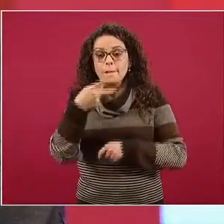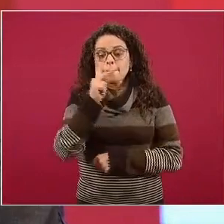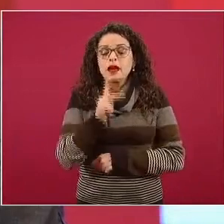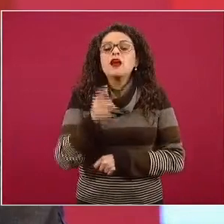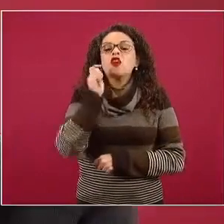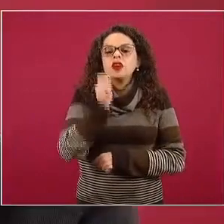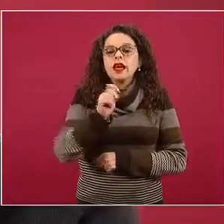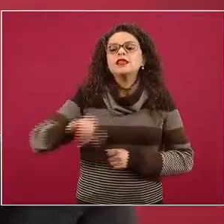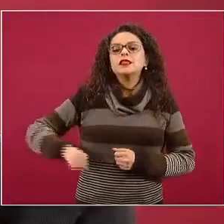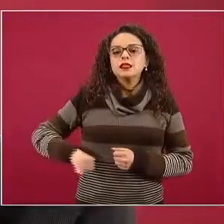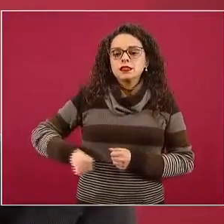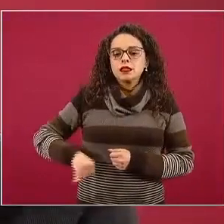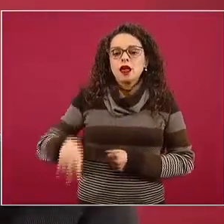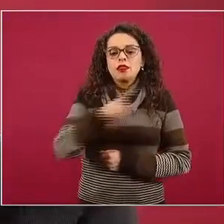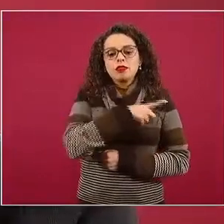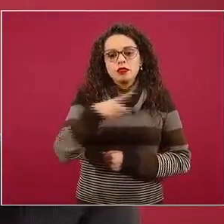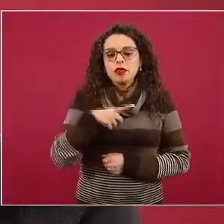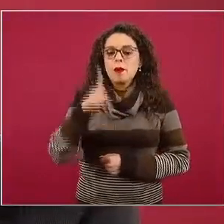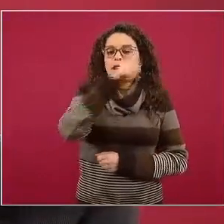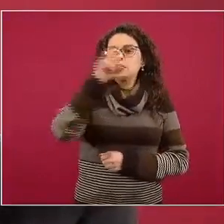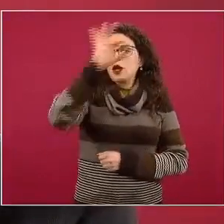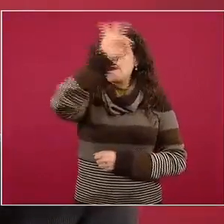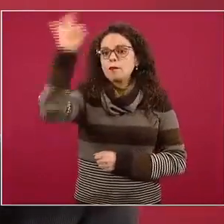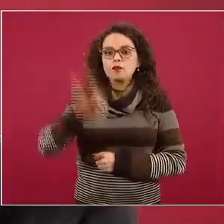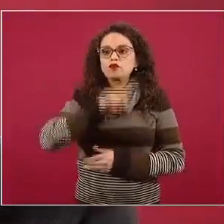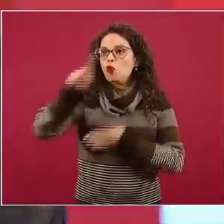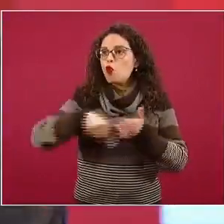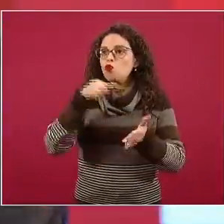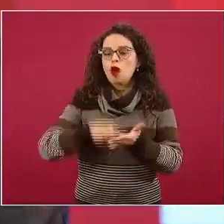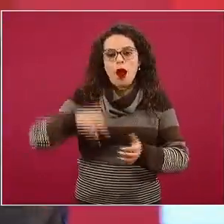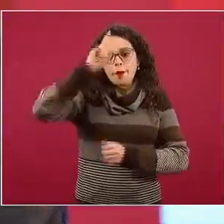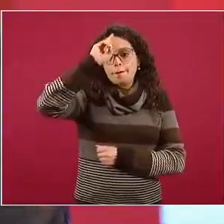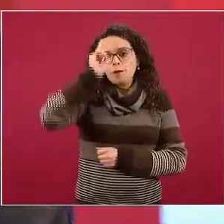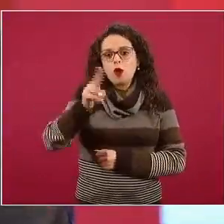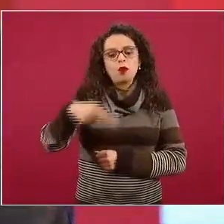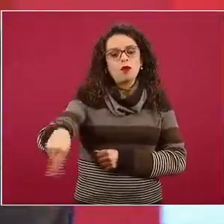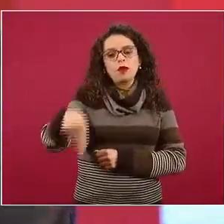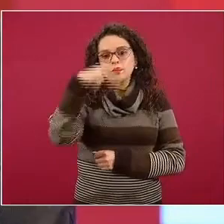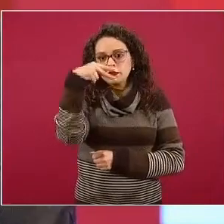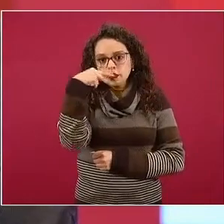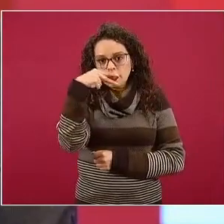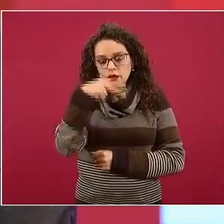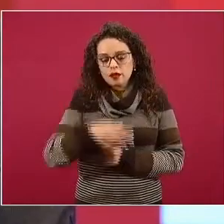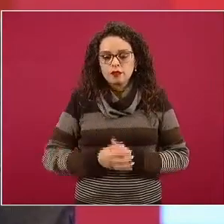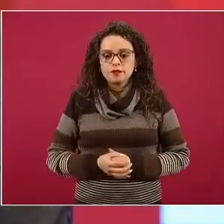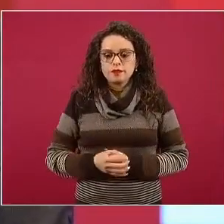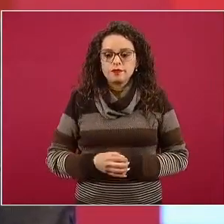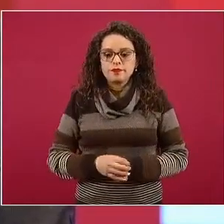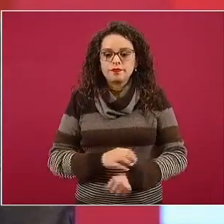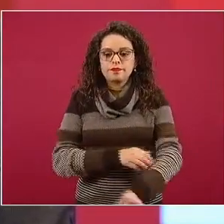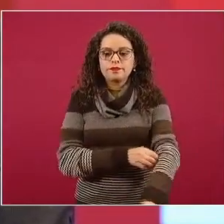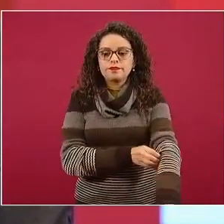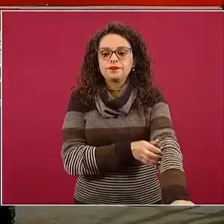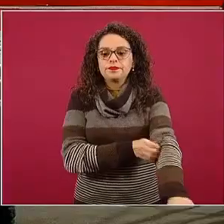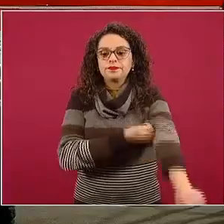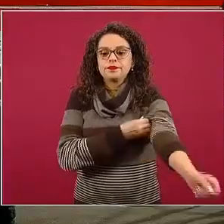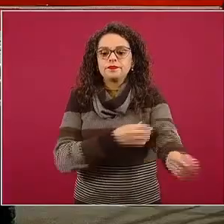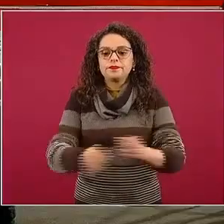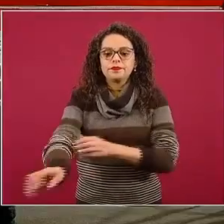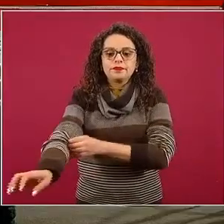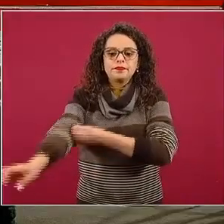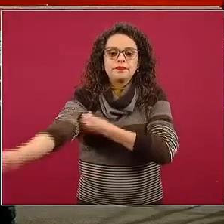una política de espacios 100% libres de humo. No esta simulación que existe en la que los